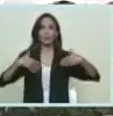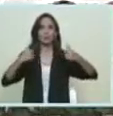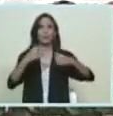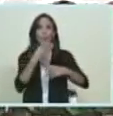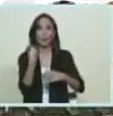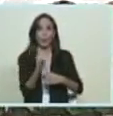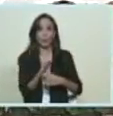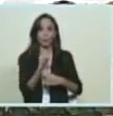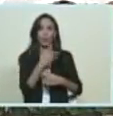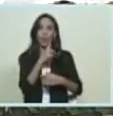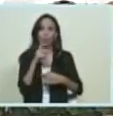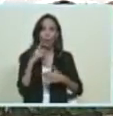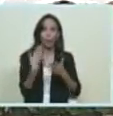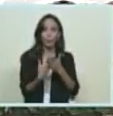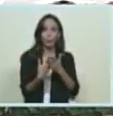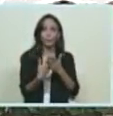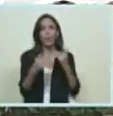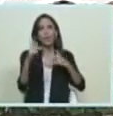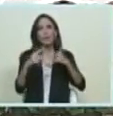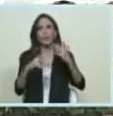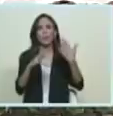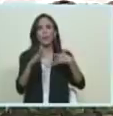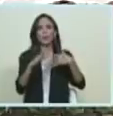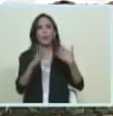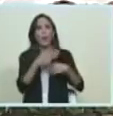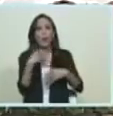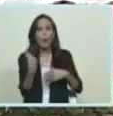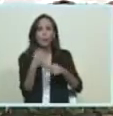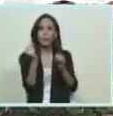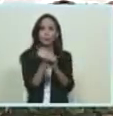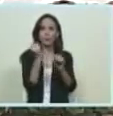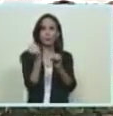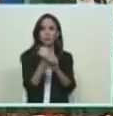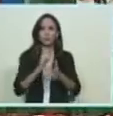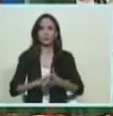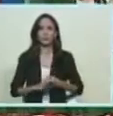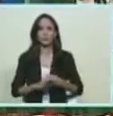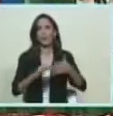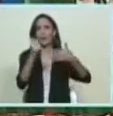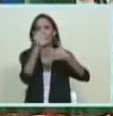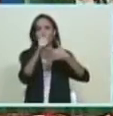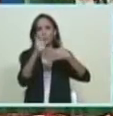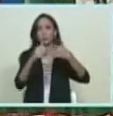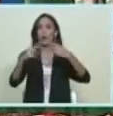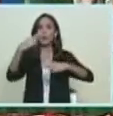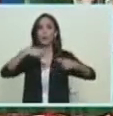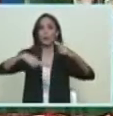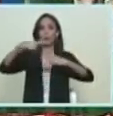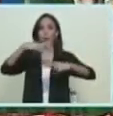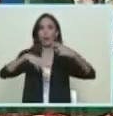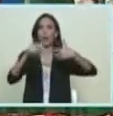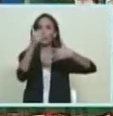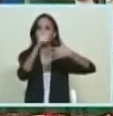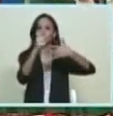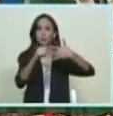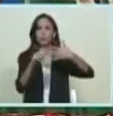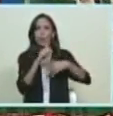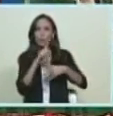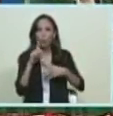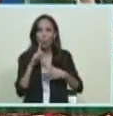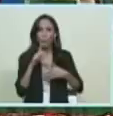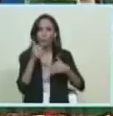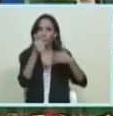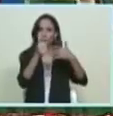Joven, Chamba Productiva, Chambiarte, Recrea tu Chamba,